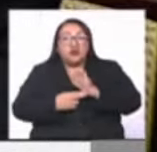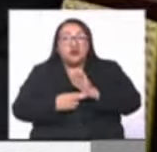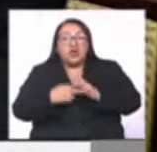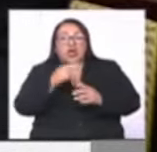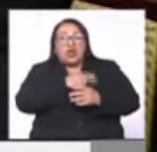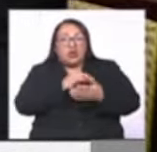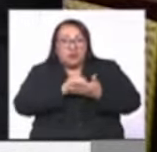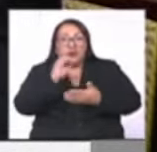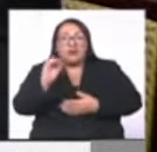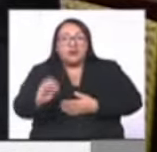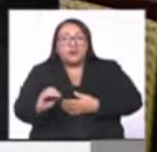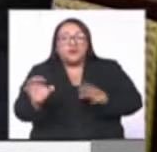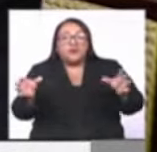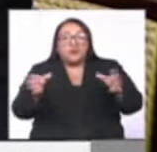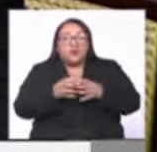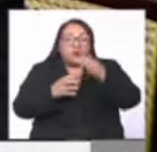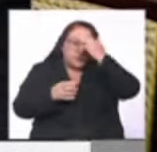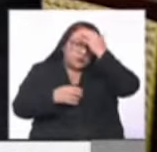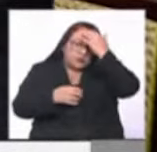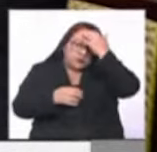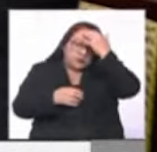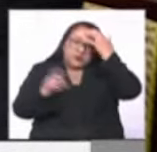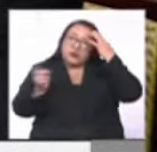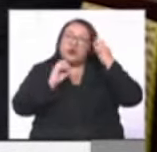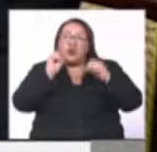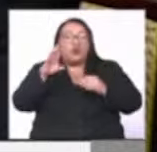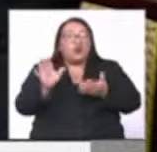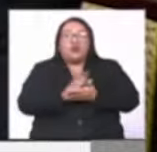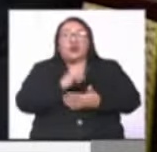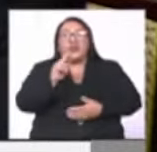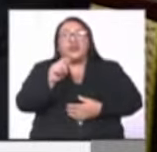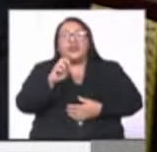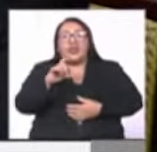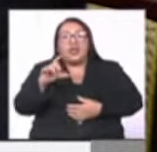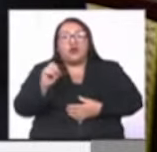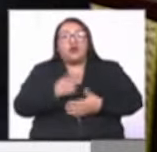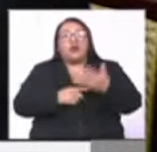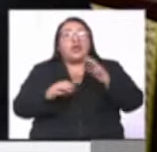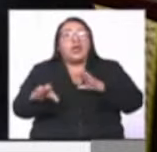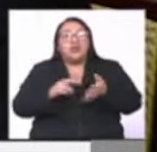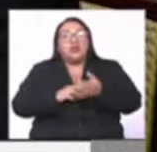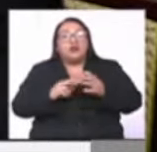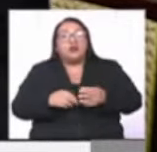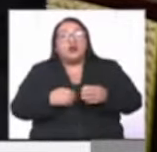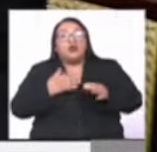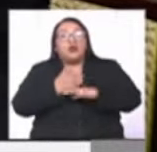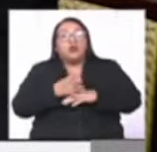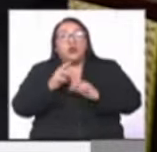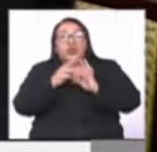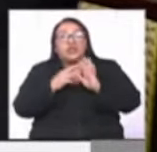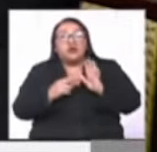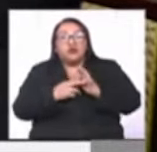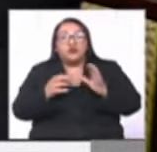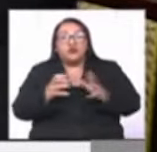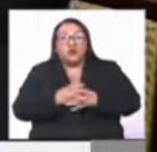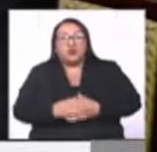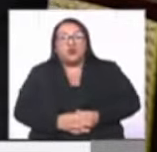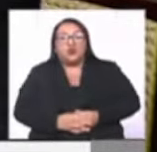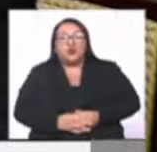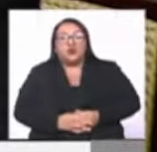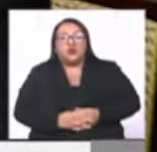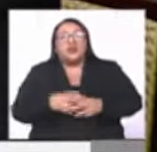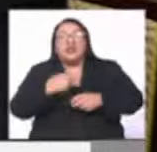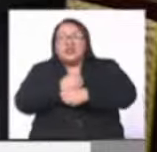nombramiento la junta no nombró a la doctora Tello lo que hicimos fue dotarle a través de una resolución de